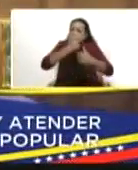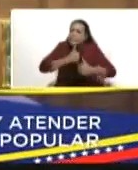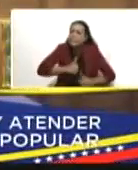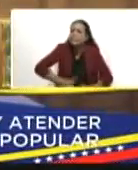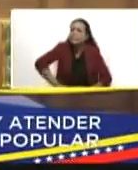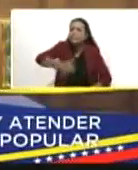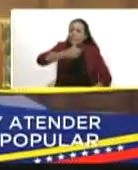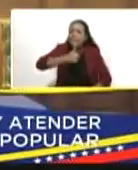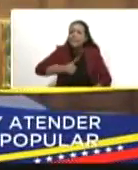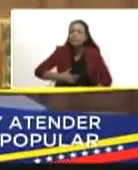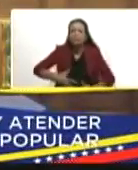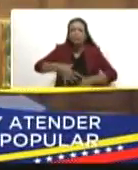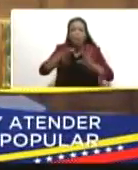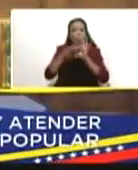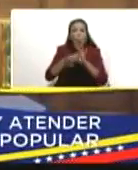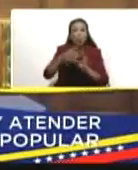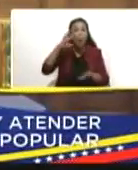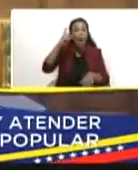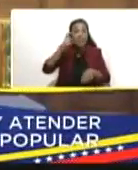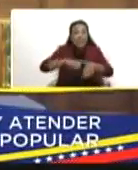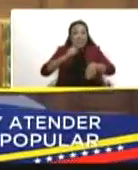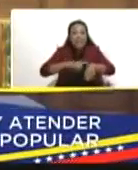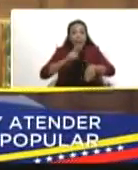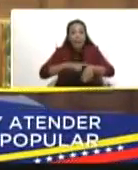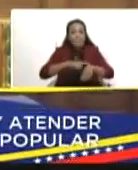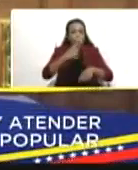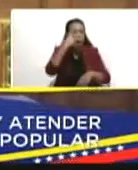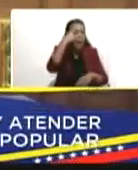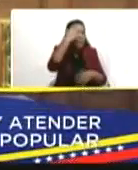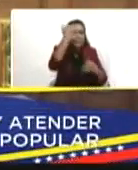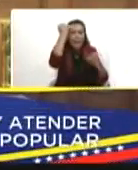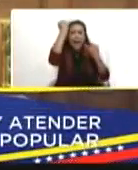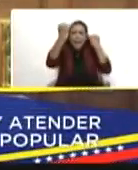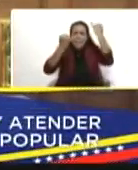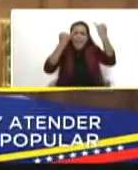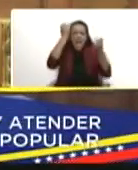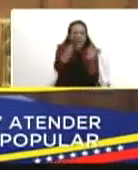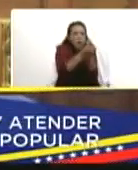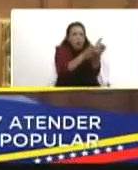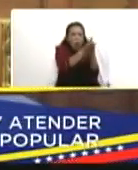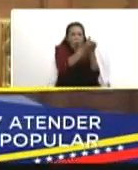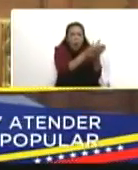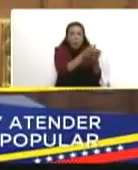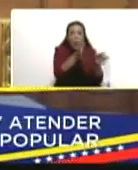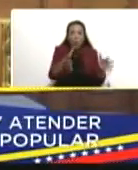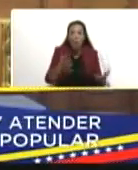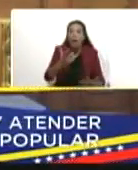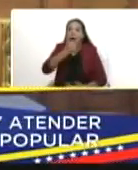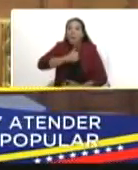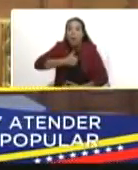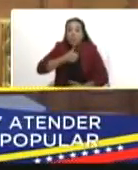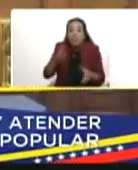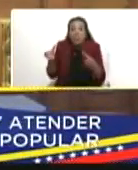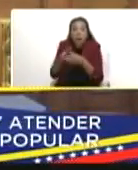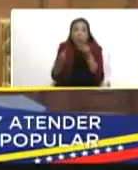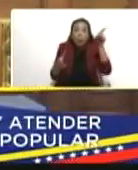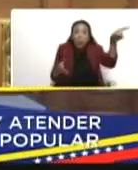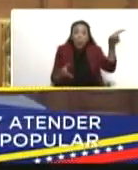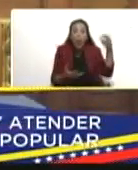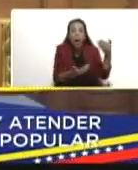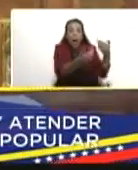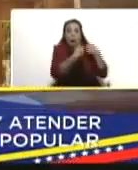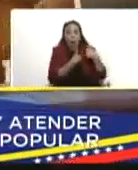contra todo pronóstico de esos laboratorios el proyecto nacional bolivariano haciendo de su